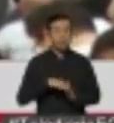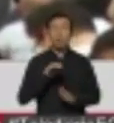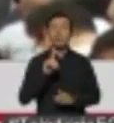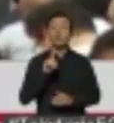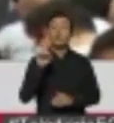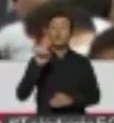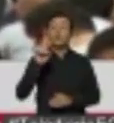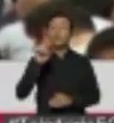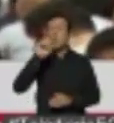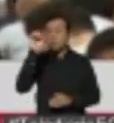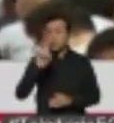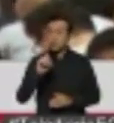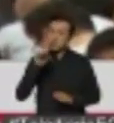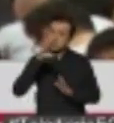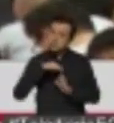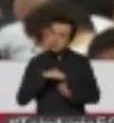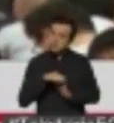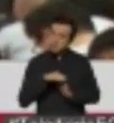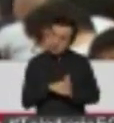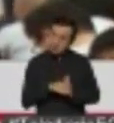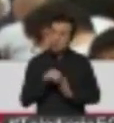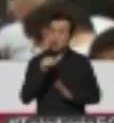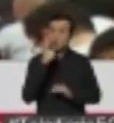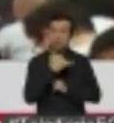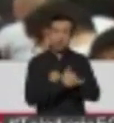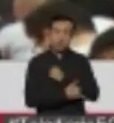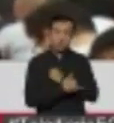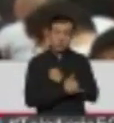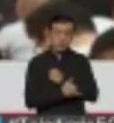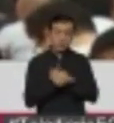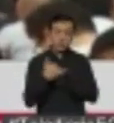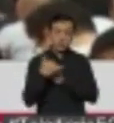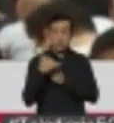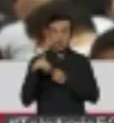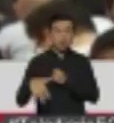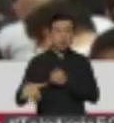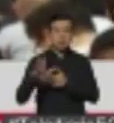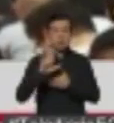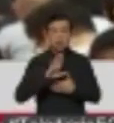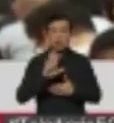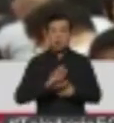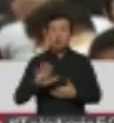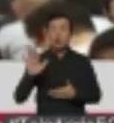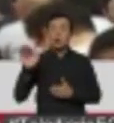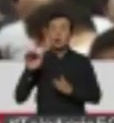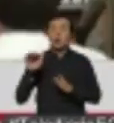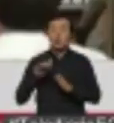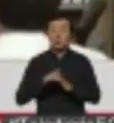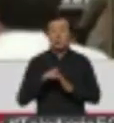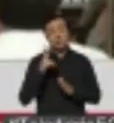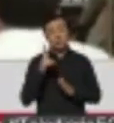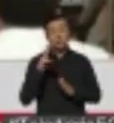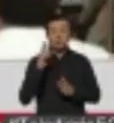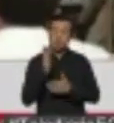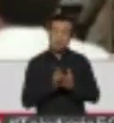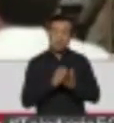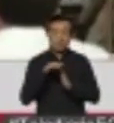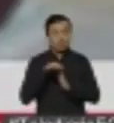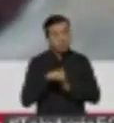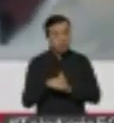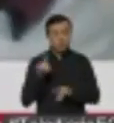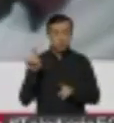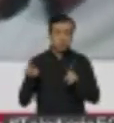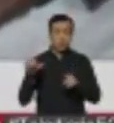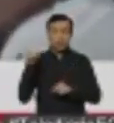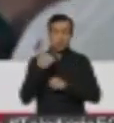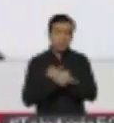1%, cuando en muchos otros países fuera de esta región está por lo menos al 2,5%. Una alianza